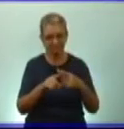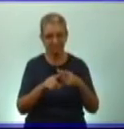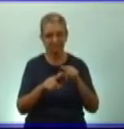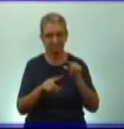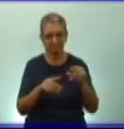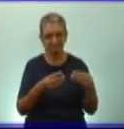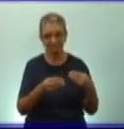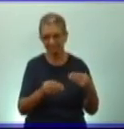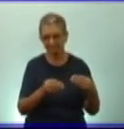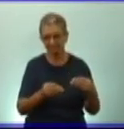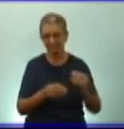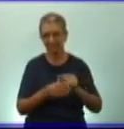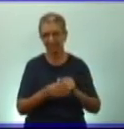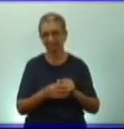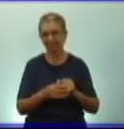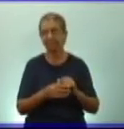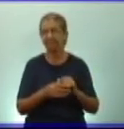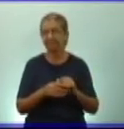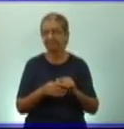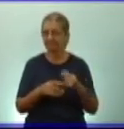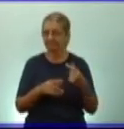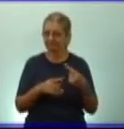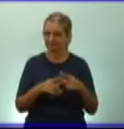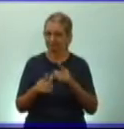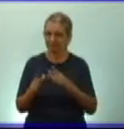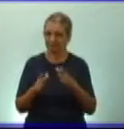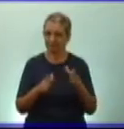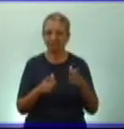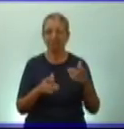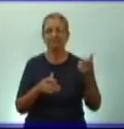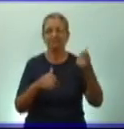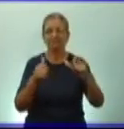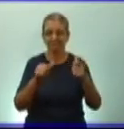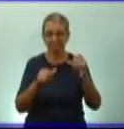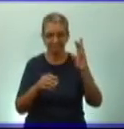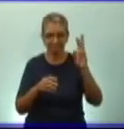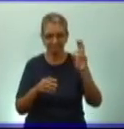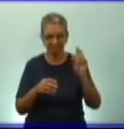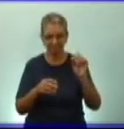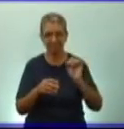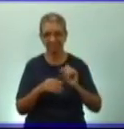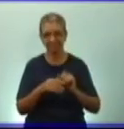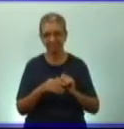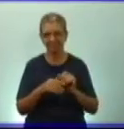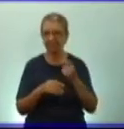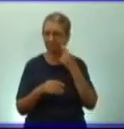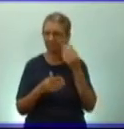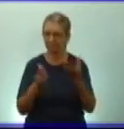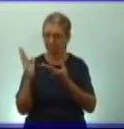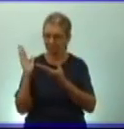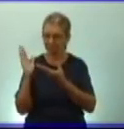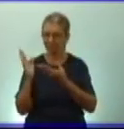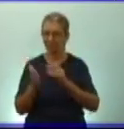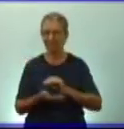metálico en ese compuesto. Con respecto a la notación química, vamos a recordar lo siguiente.